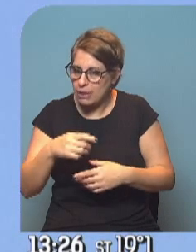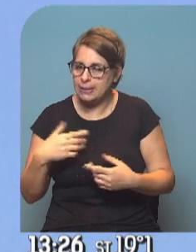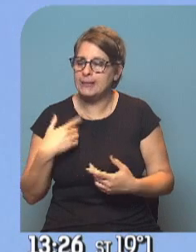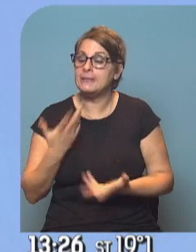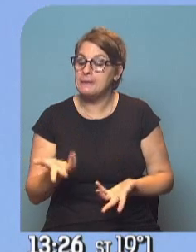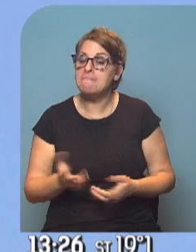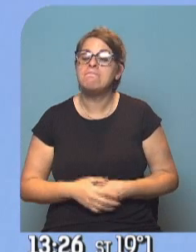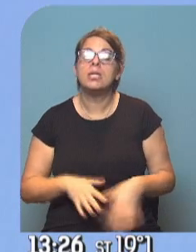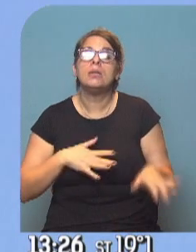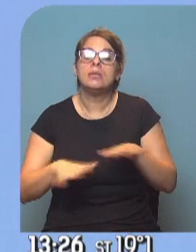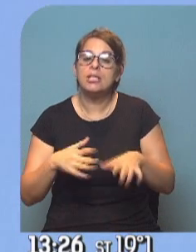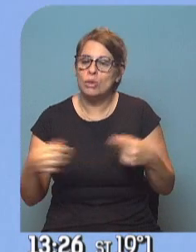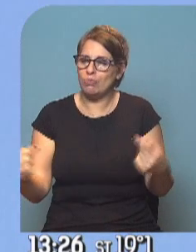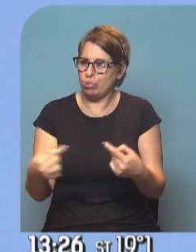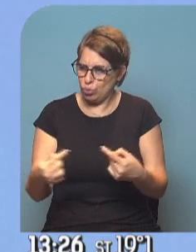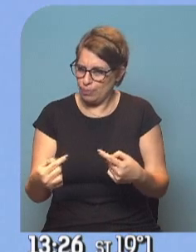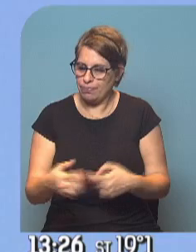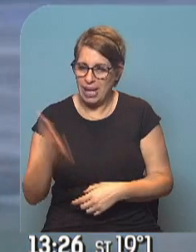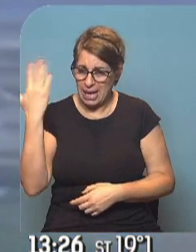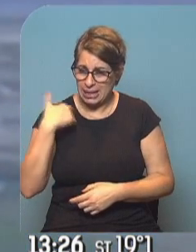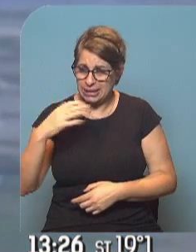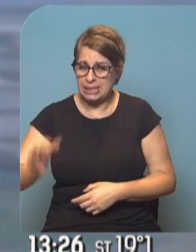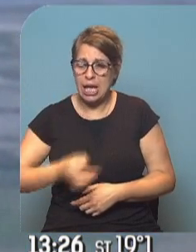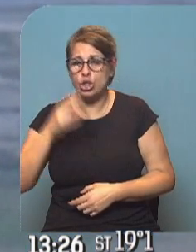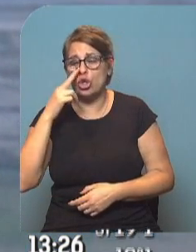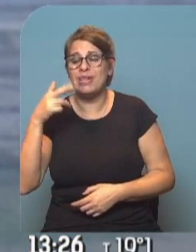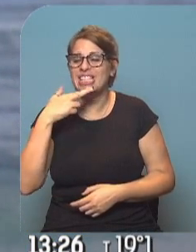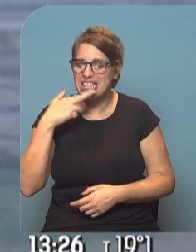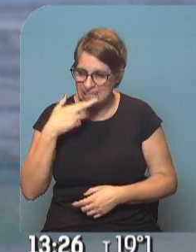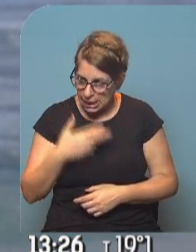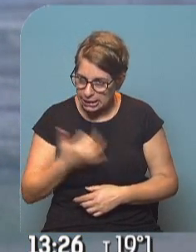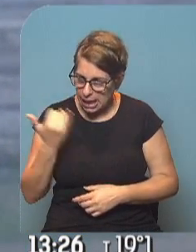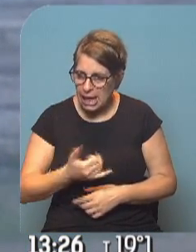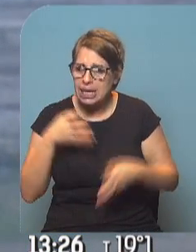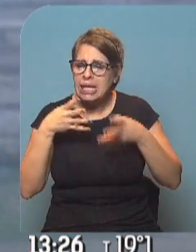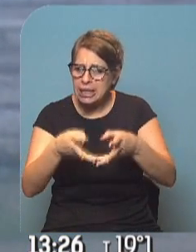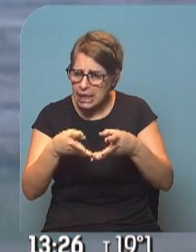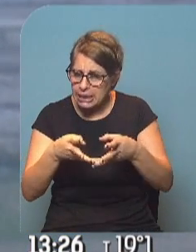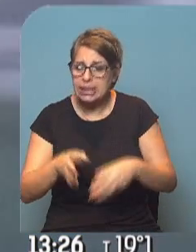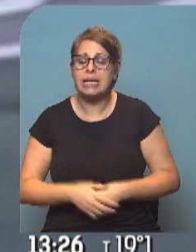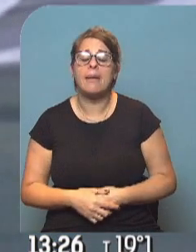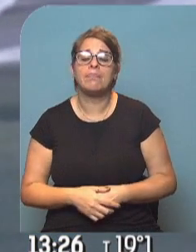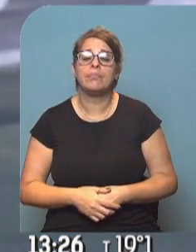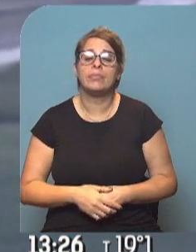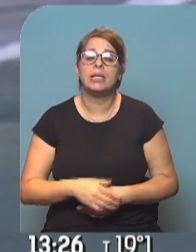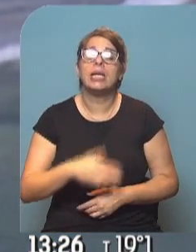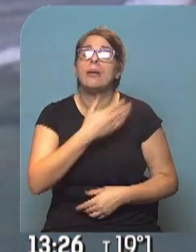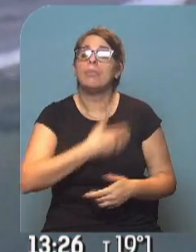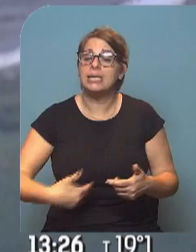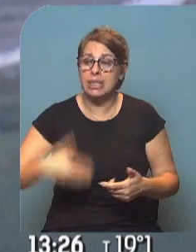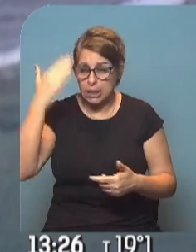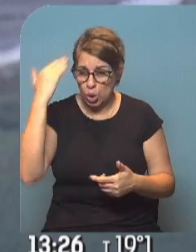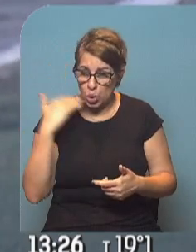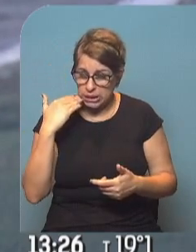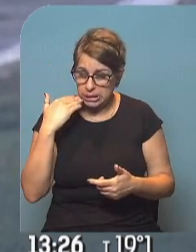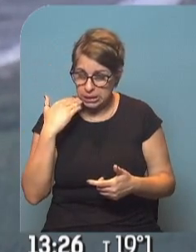contracara de la situación que tuvo su epicentro a mediados de 2017, con una guerra retórica entre el líder norcoreano Kim